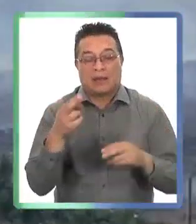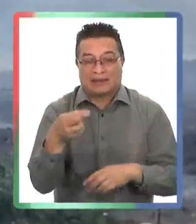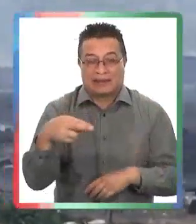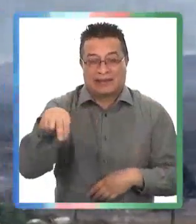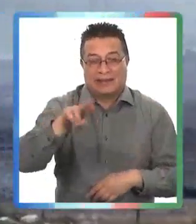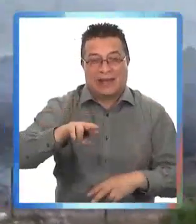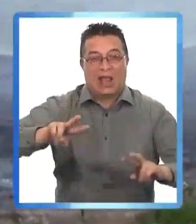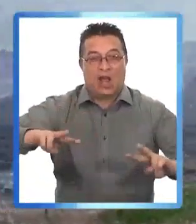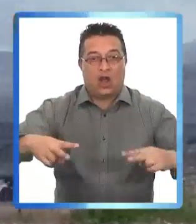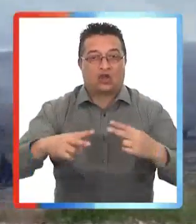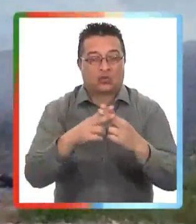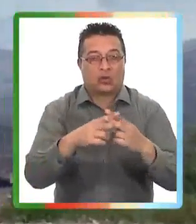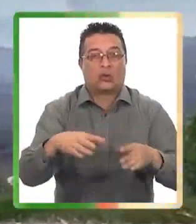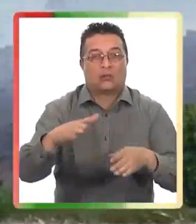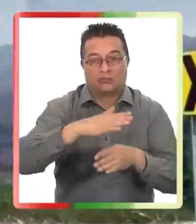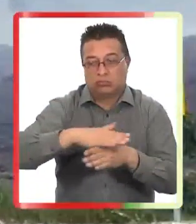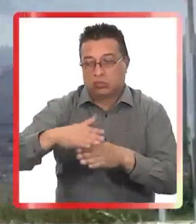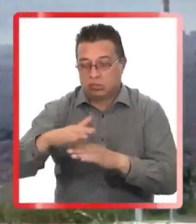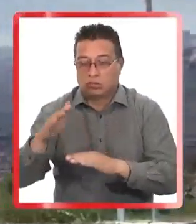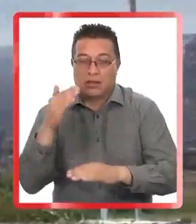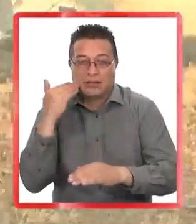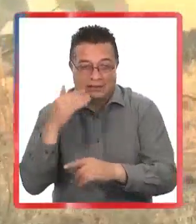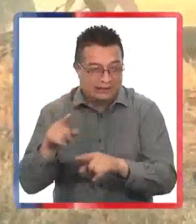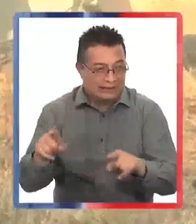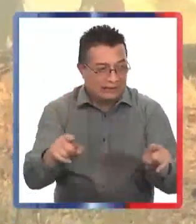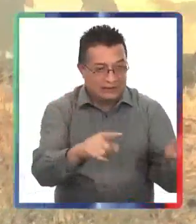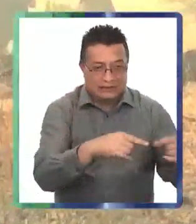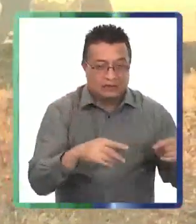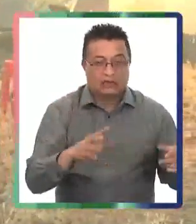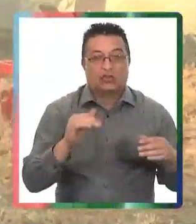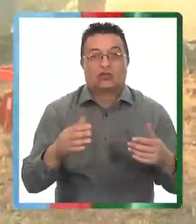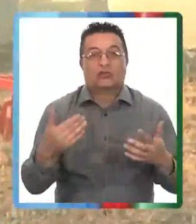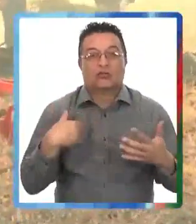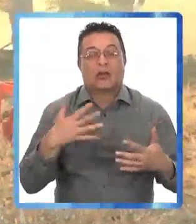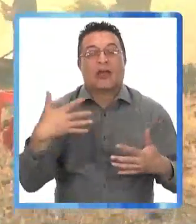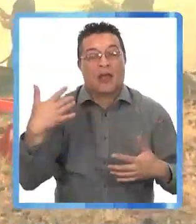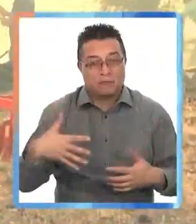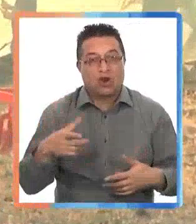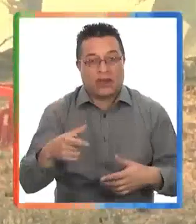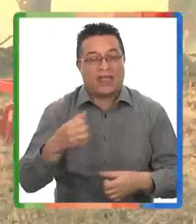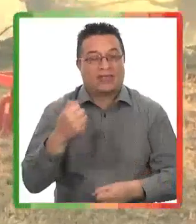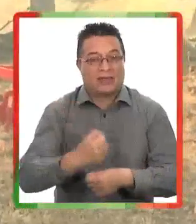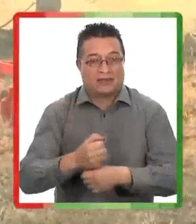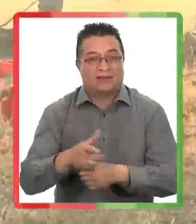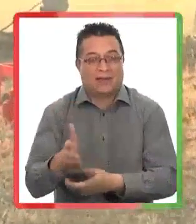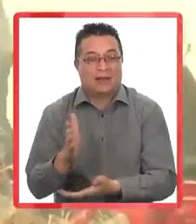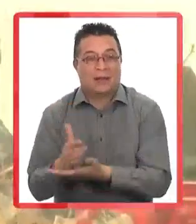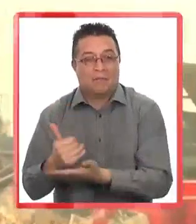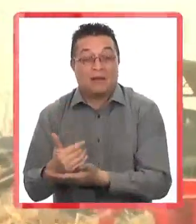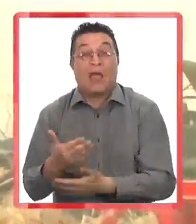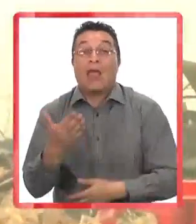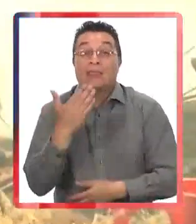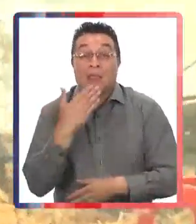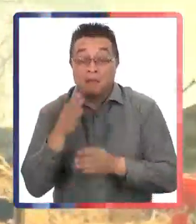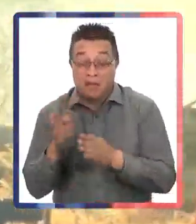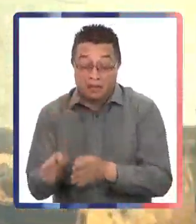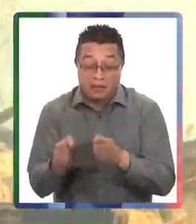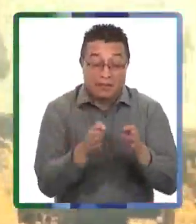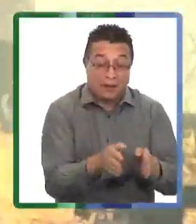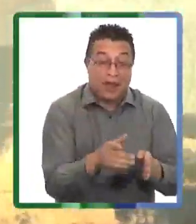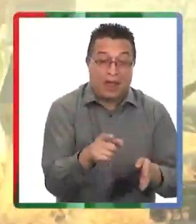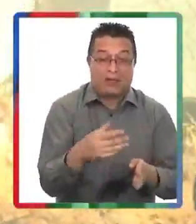saneamiento de títulos de dominio, como un eje fundamental de este plan, pero también, y ahí en lo que nos